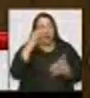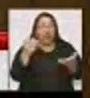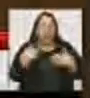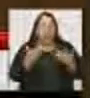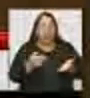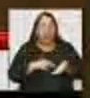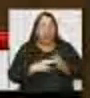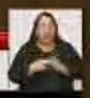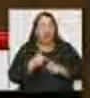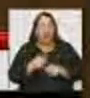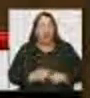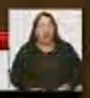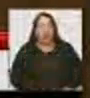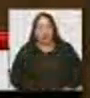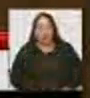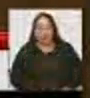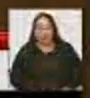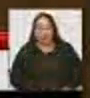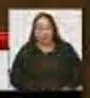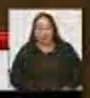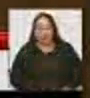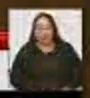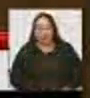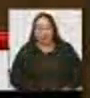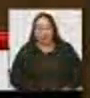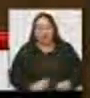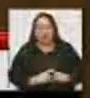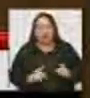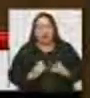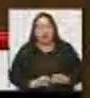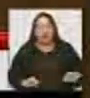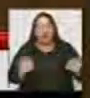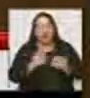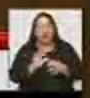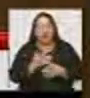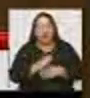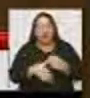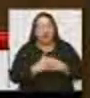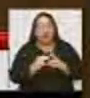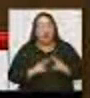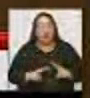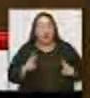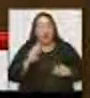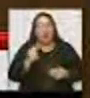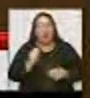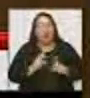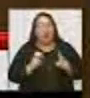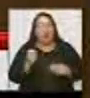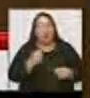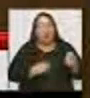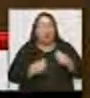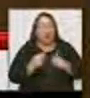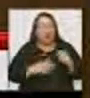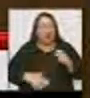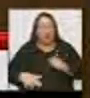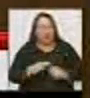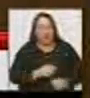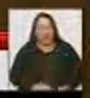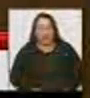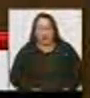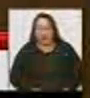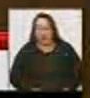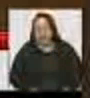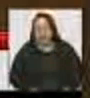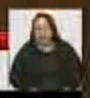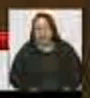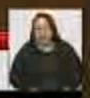pueda haber una diferenciación importante entre el valor del arancel y el valor comercial del inmueble, que